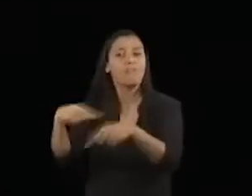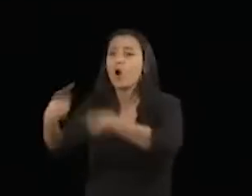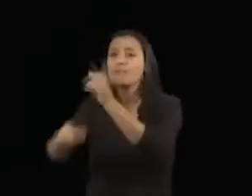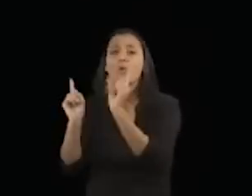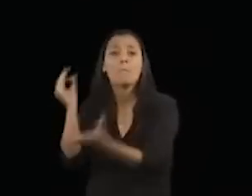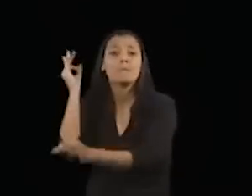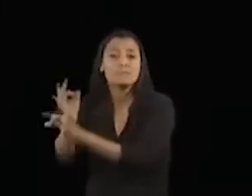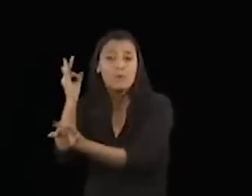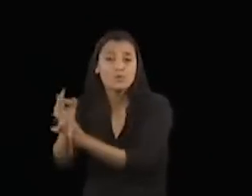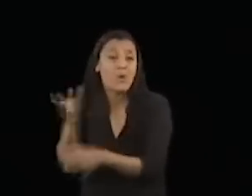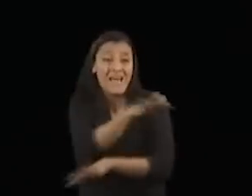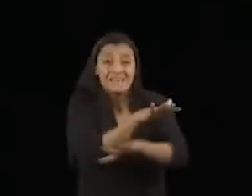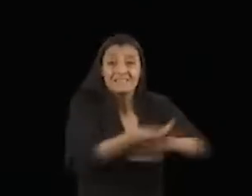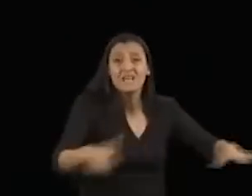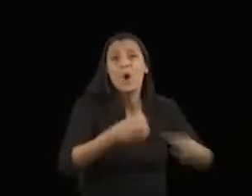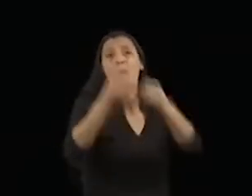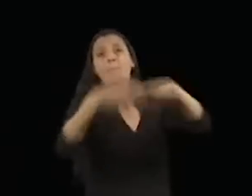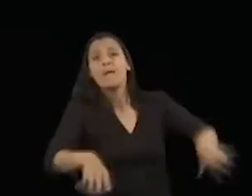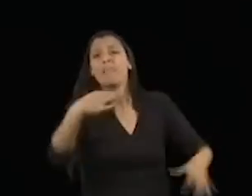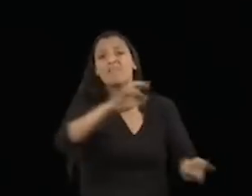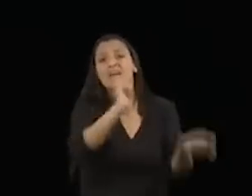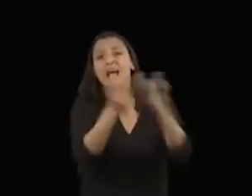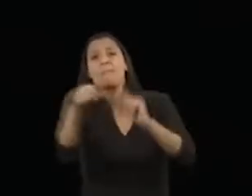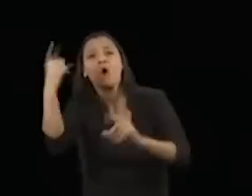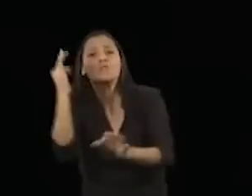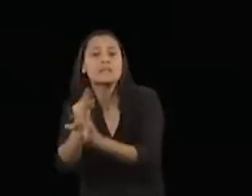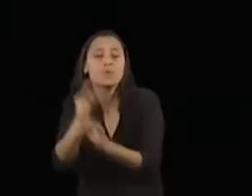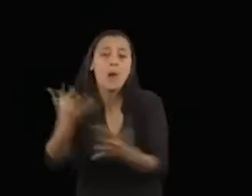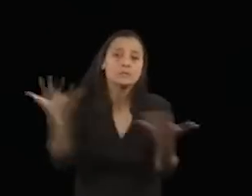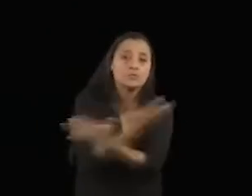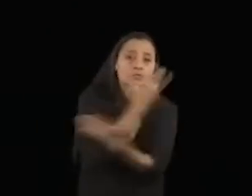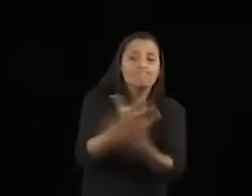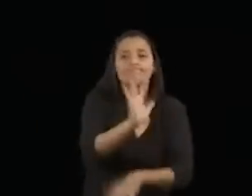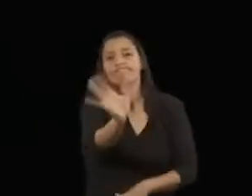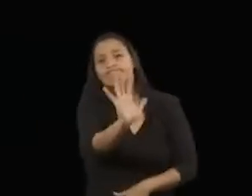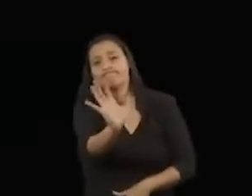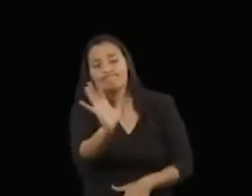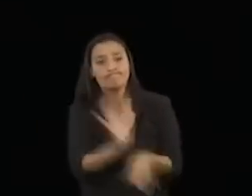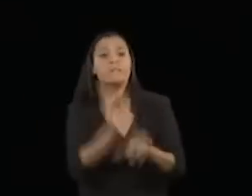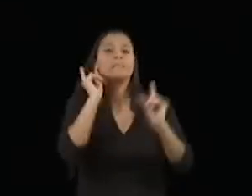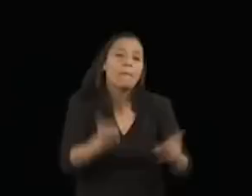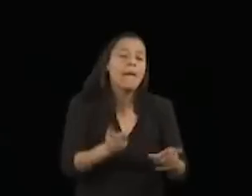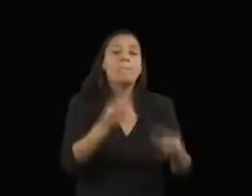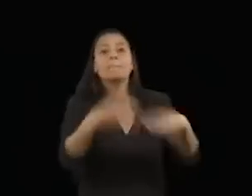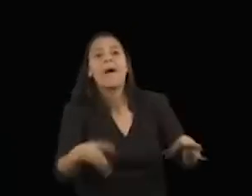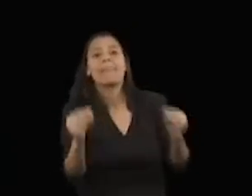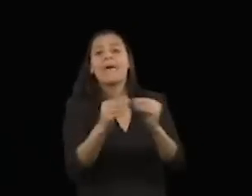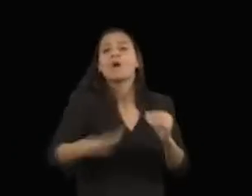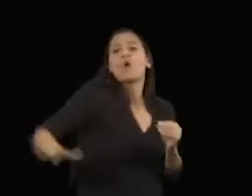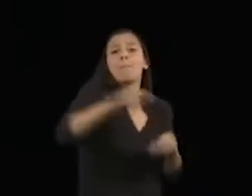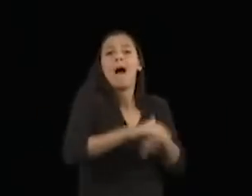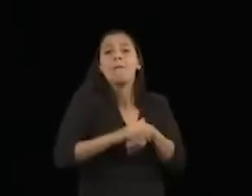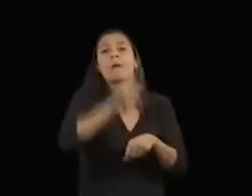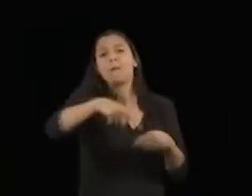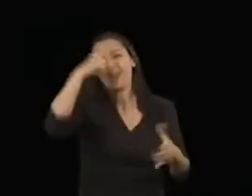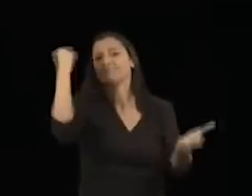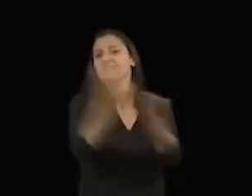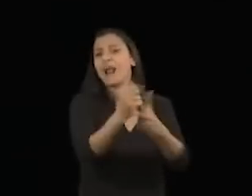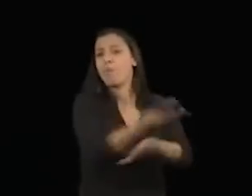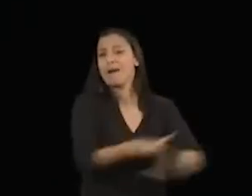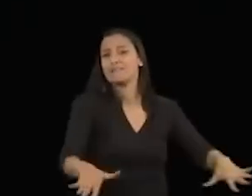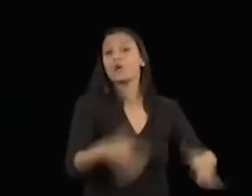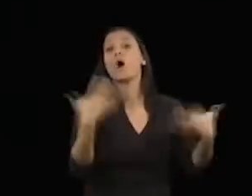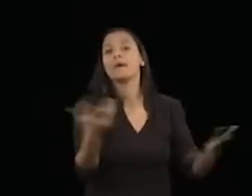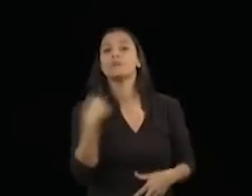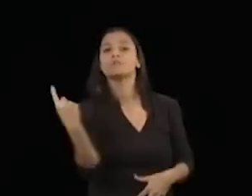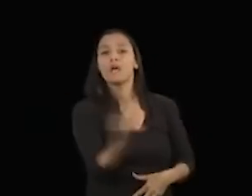encima pierden el colegio y los chicos tienen que empezar a cambiar de colegio y tienen que cambiar compañeritos y todo eso, eso genera un trauma muy grande, por lo cual